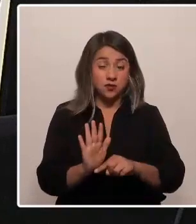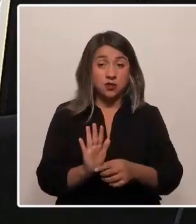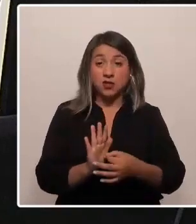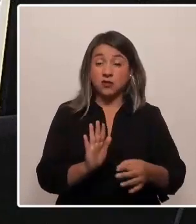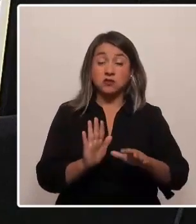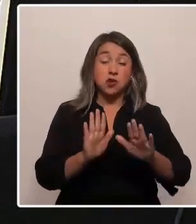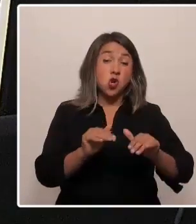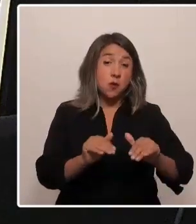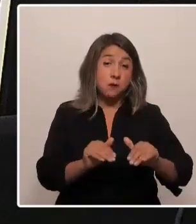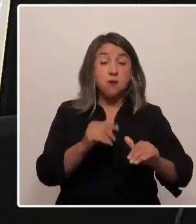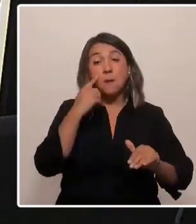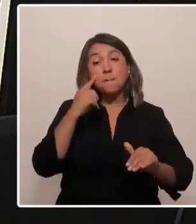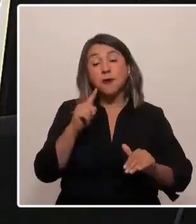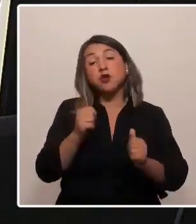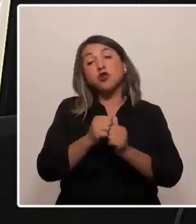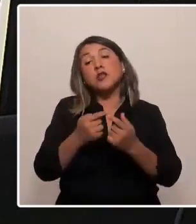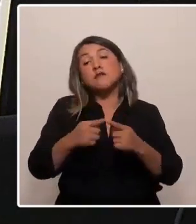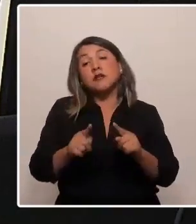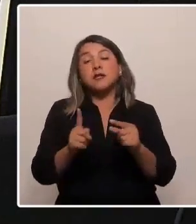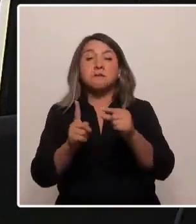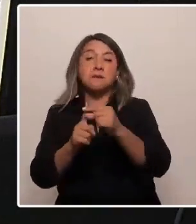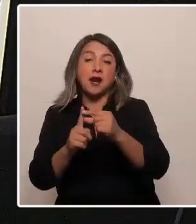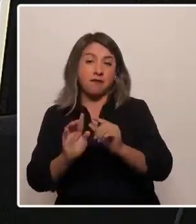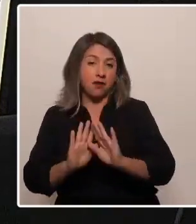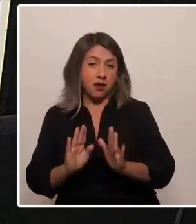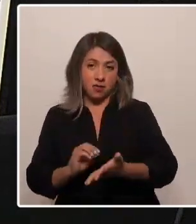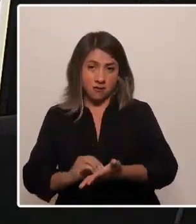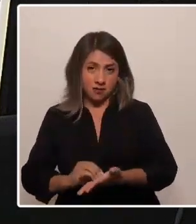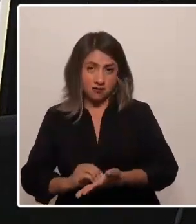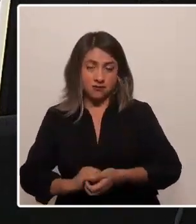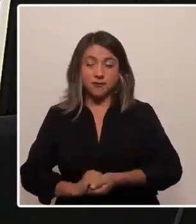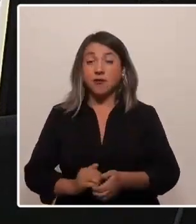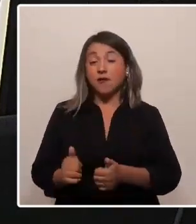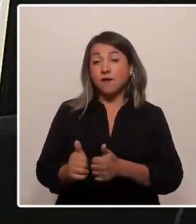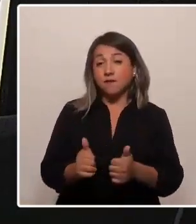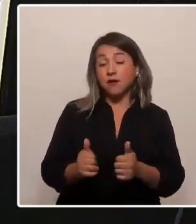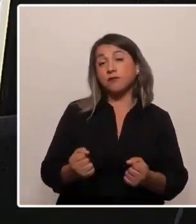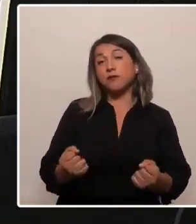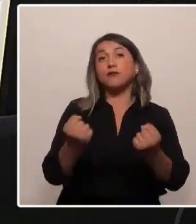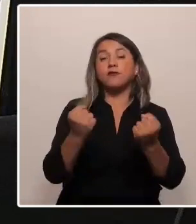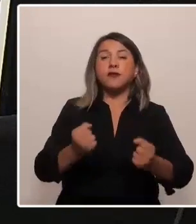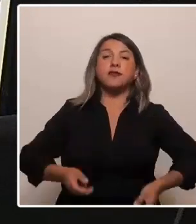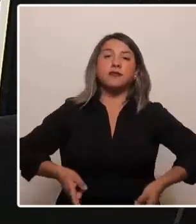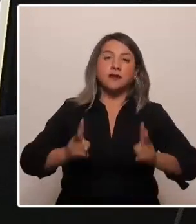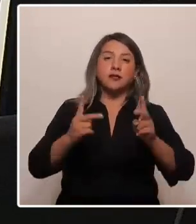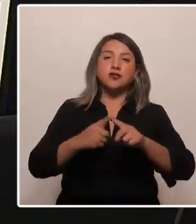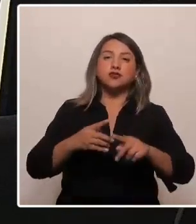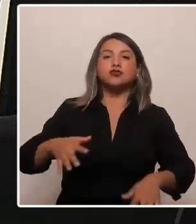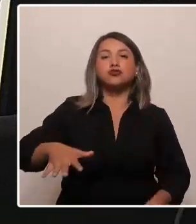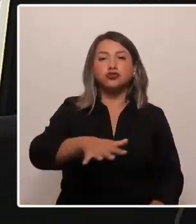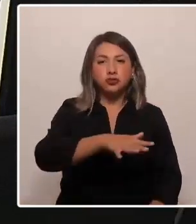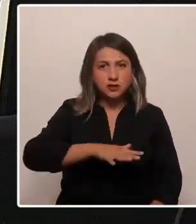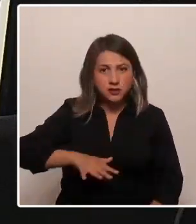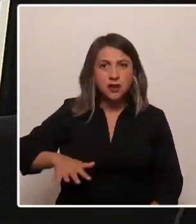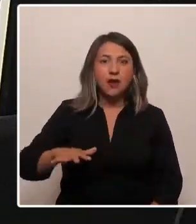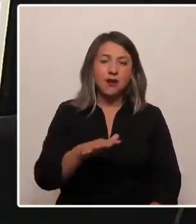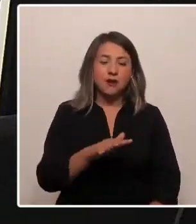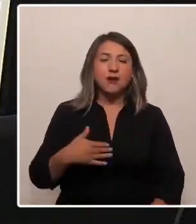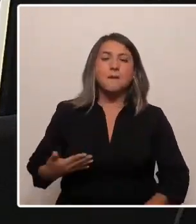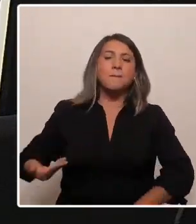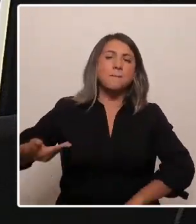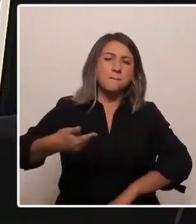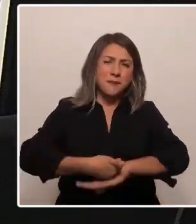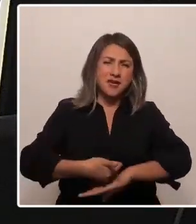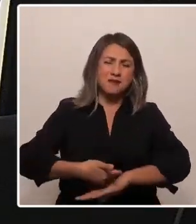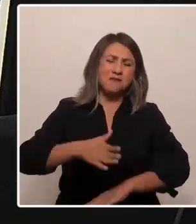mismo, pero con diferentes palabras. Bueno, por fin llegamos a los derechos sociales, los cuales son las demandas más fuertes